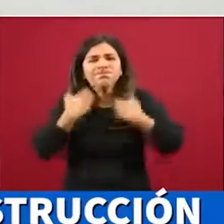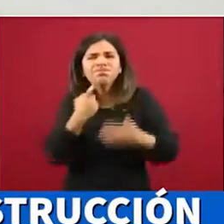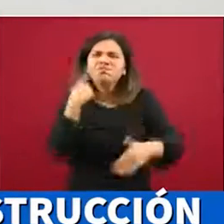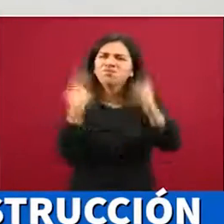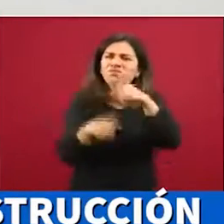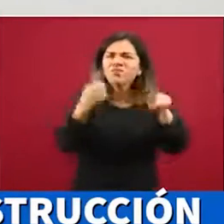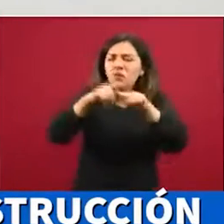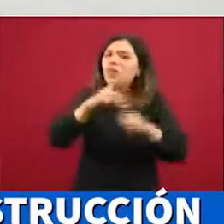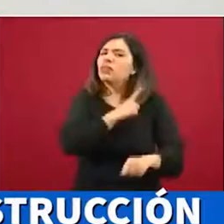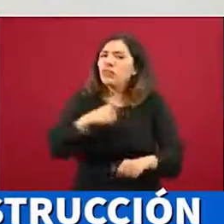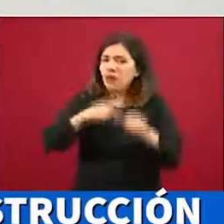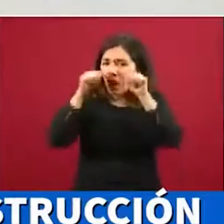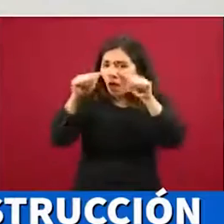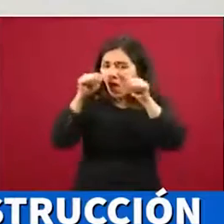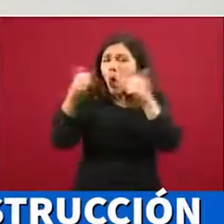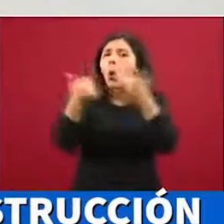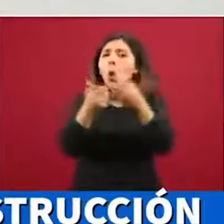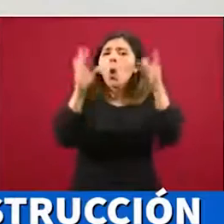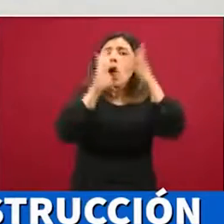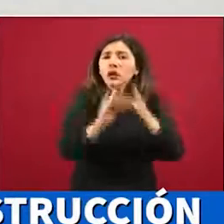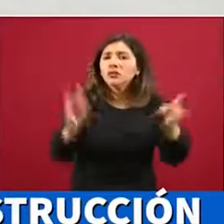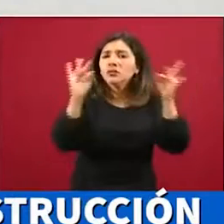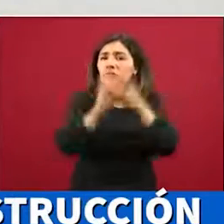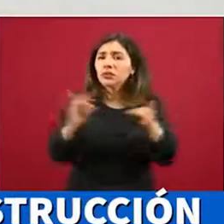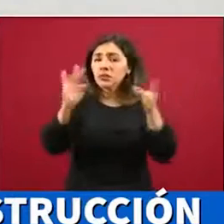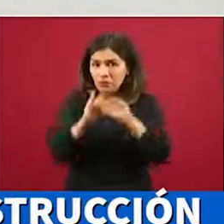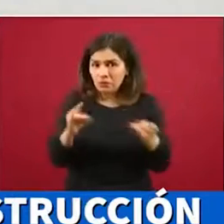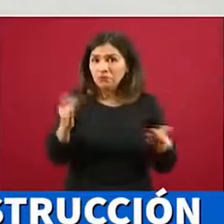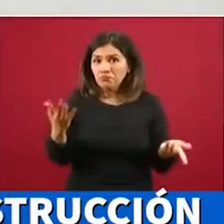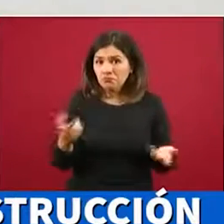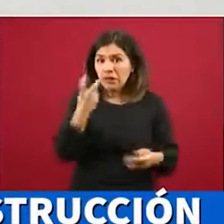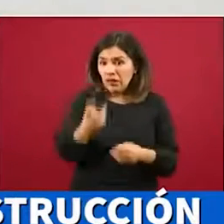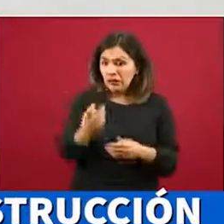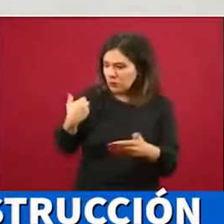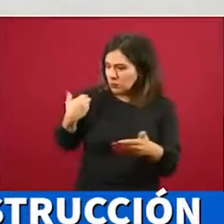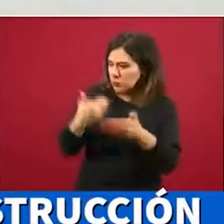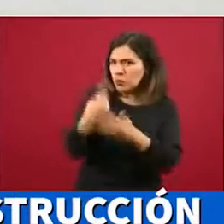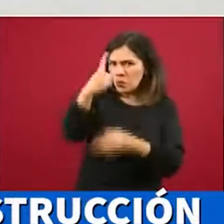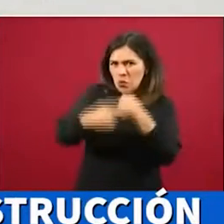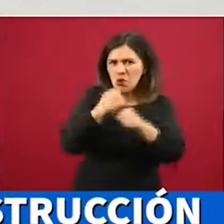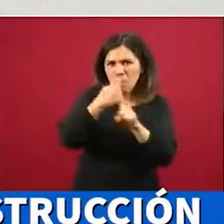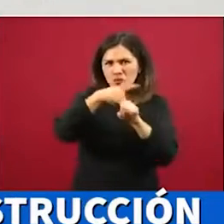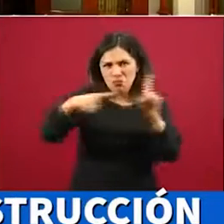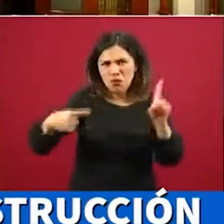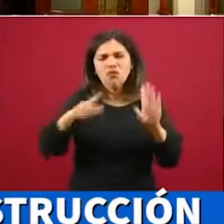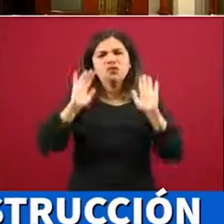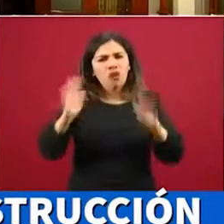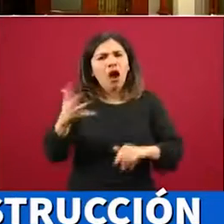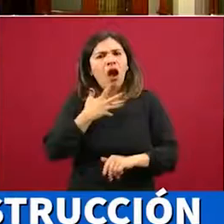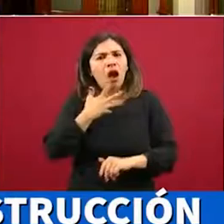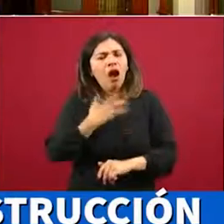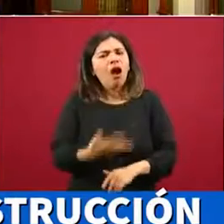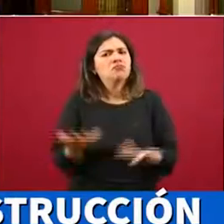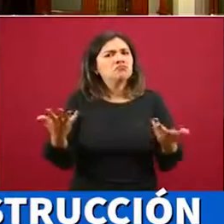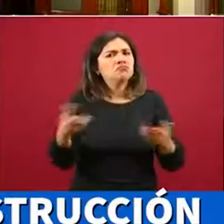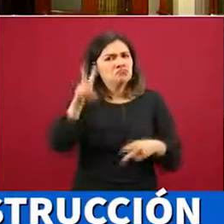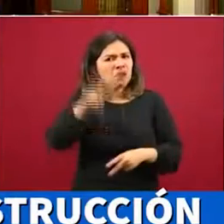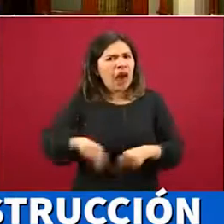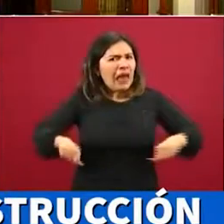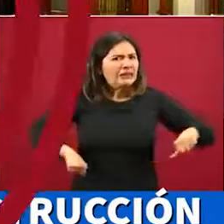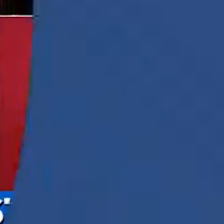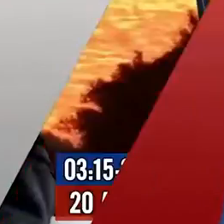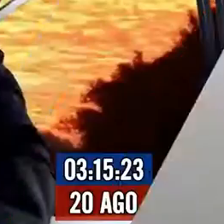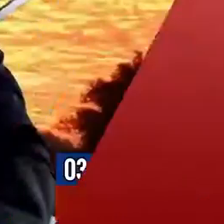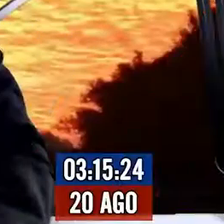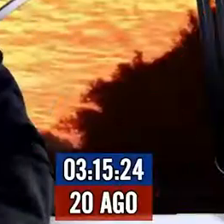explicar. Y estos, este año y medio, hemos tenido una gran actividad